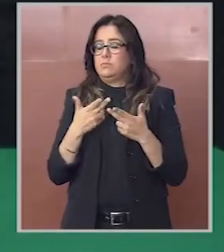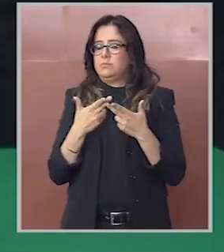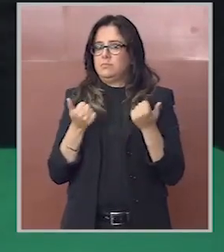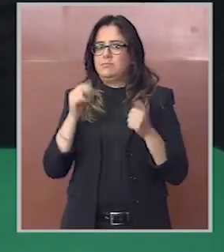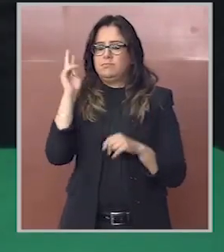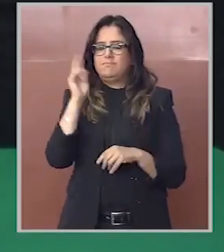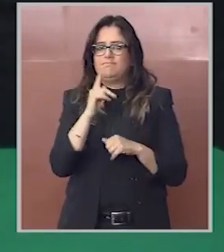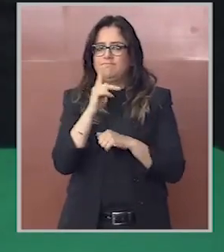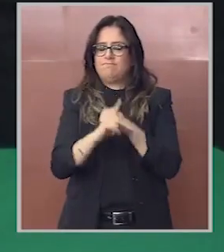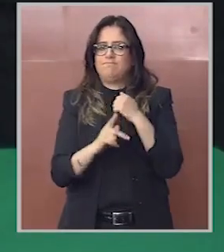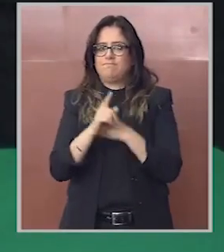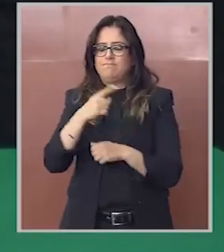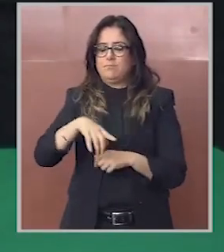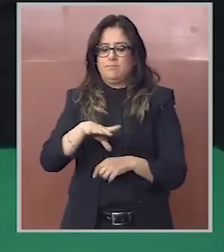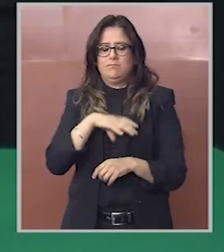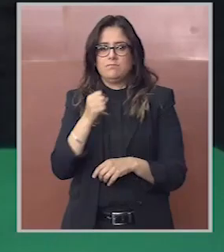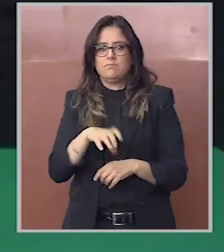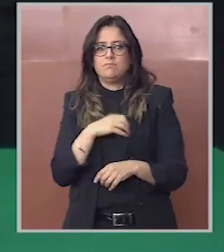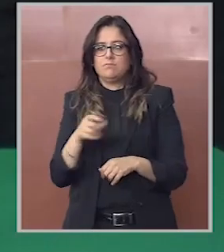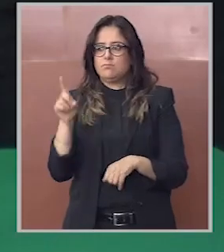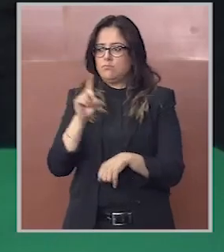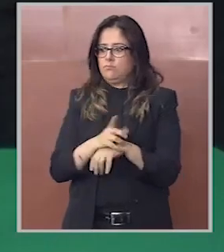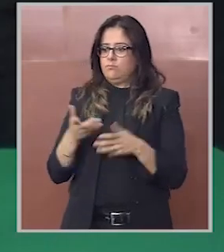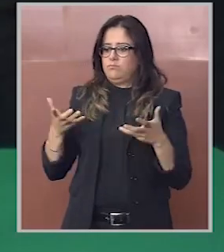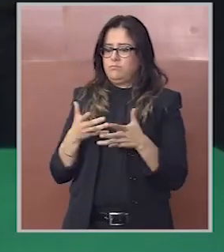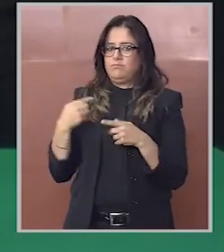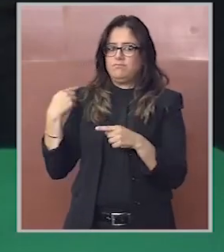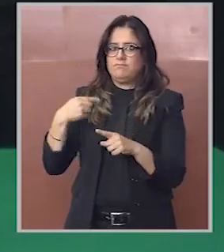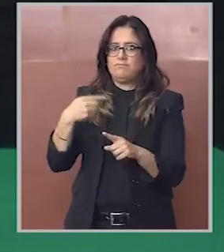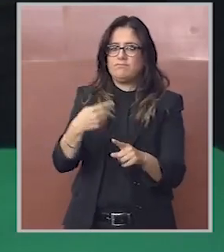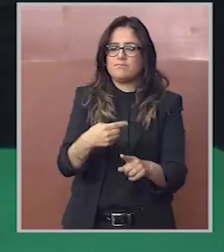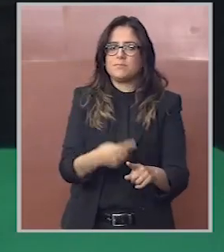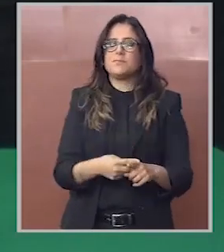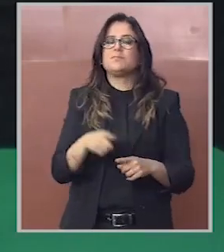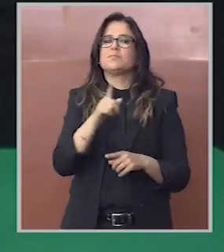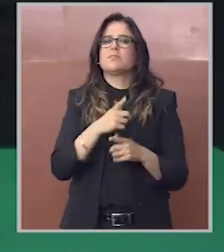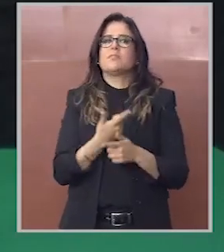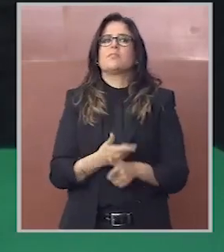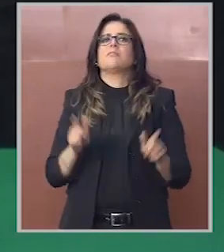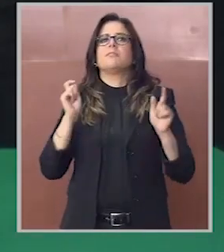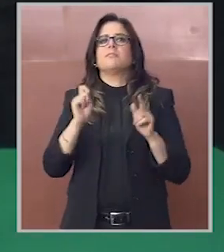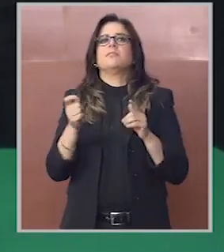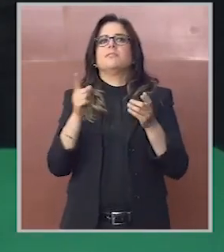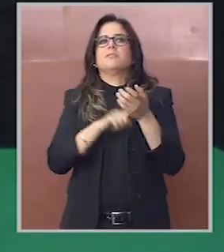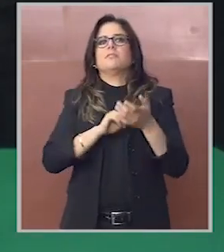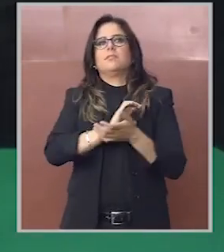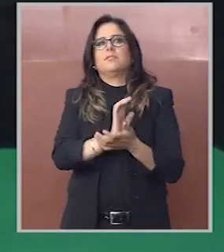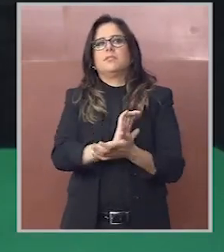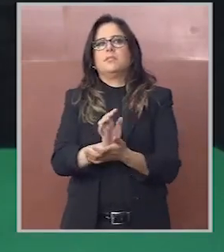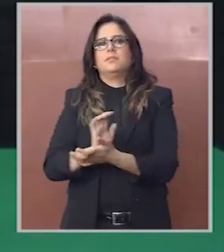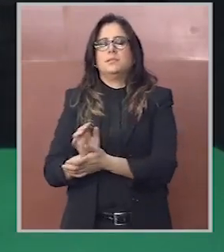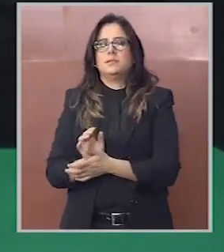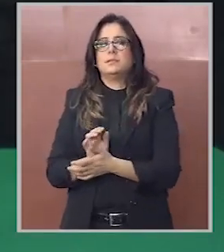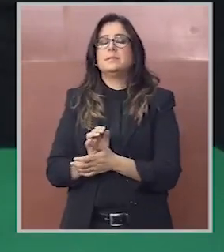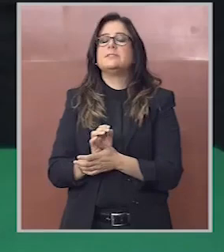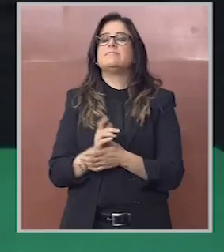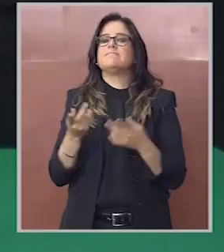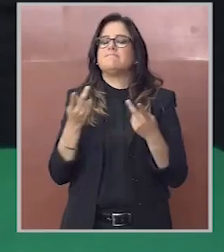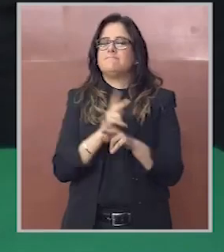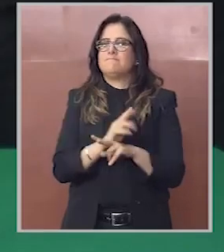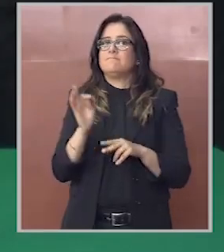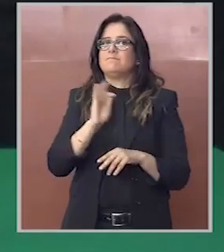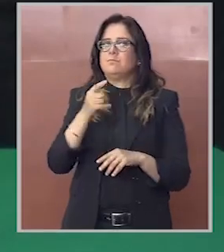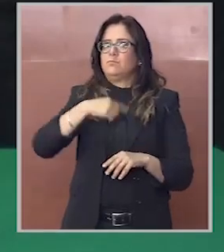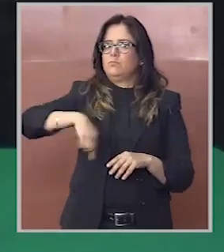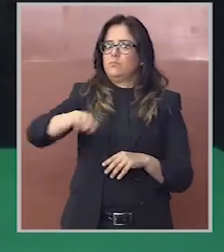hoy puede decir que está libre de discriminación racial todo lo contrario más bien si se dejan de hacer políticas públicas